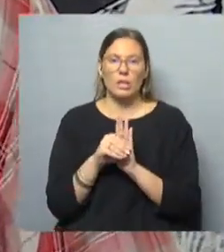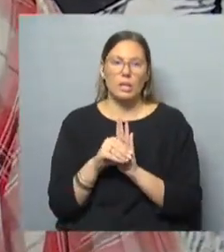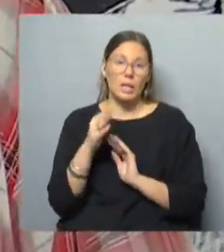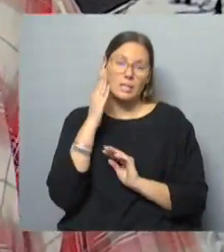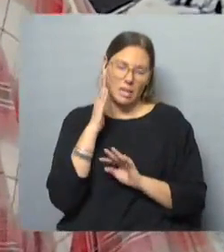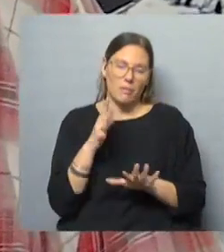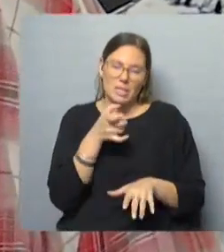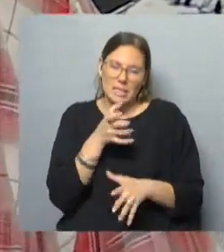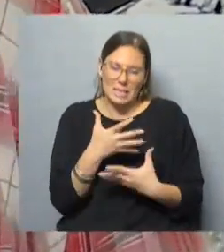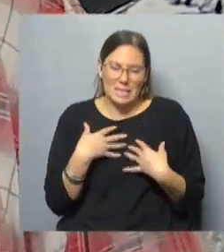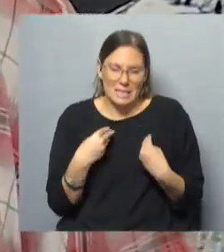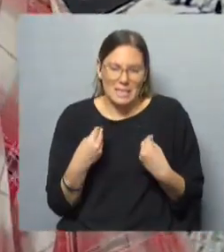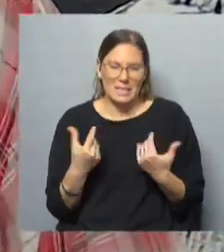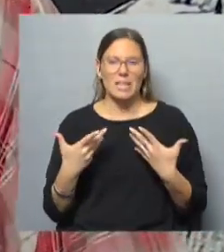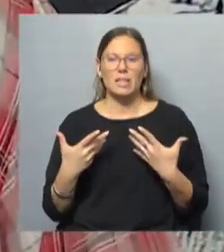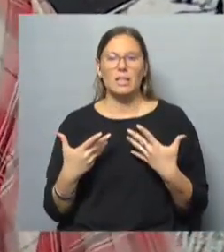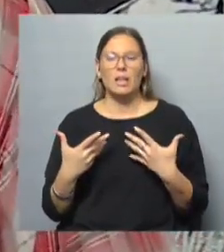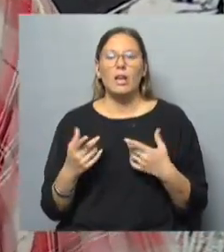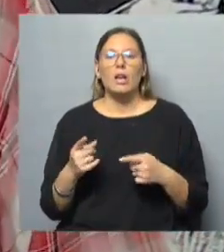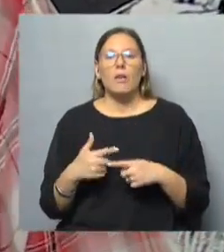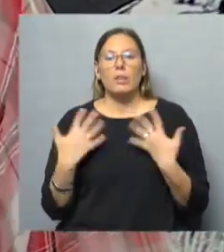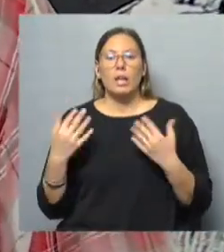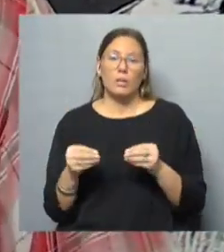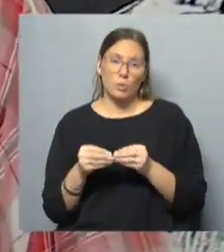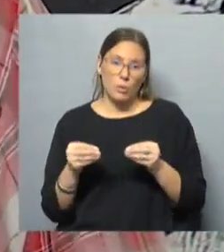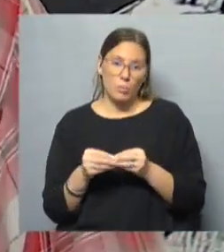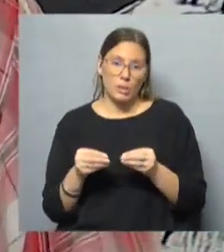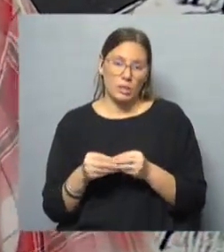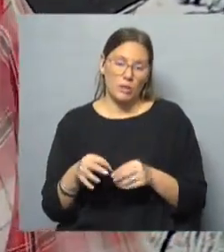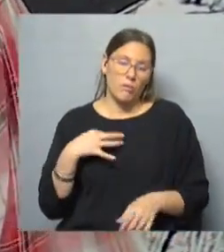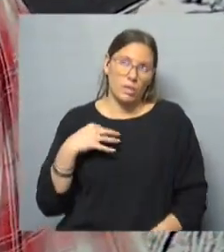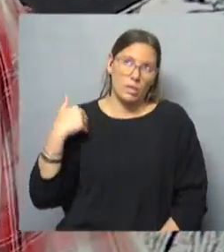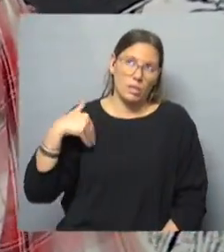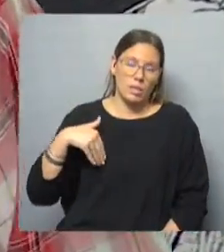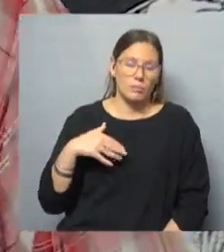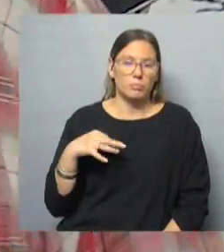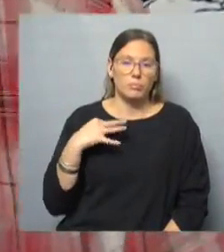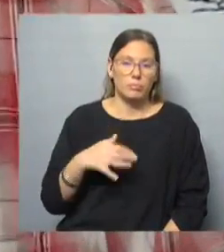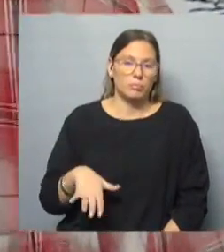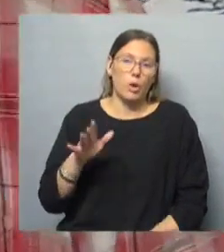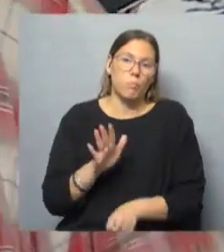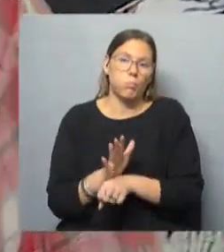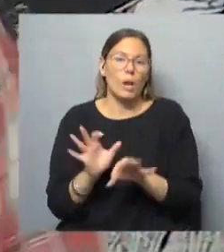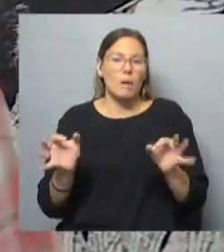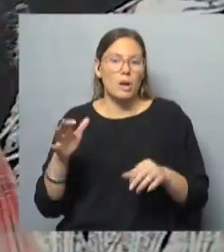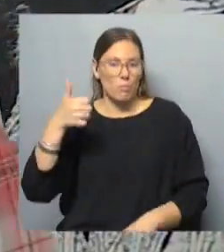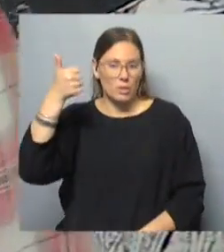que significa, y nada menos que celebrando a un compañero, ¿no?, de toda la vida. Un hermano mayor, sí.